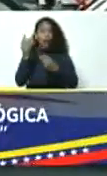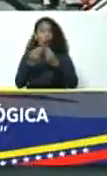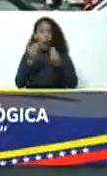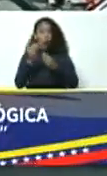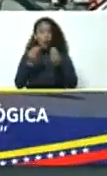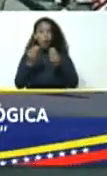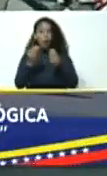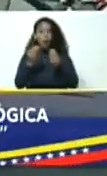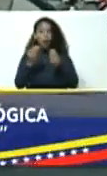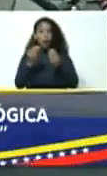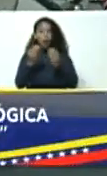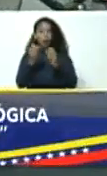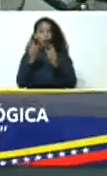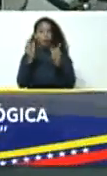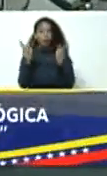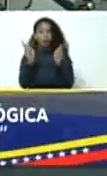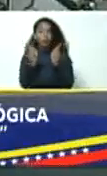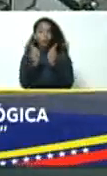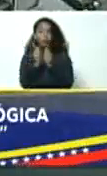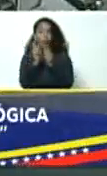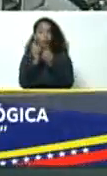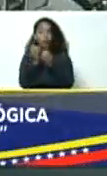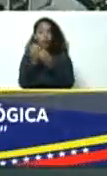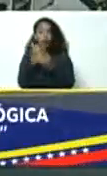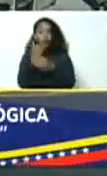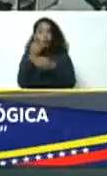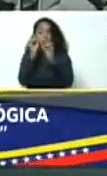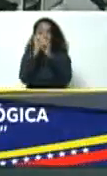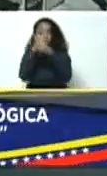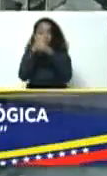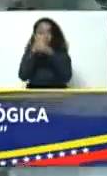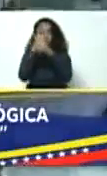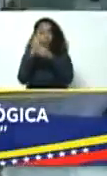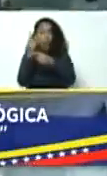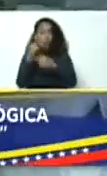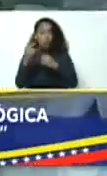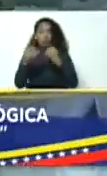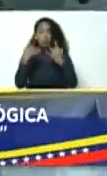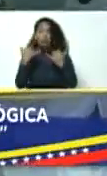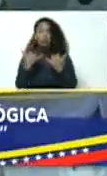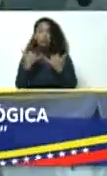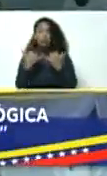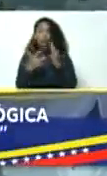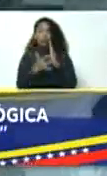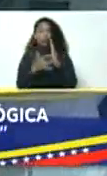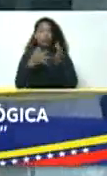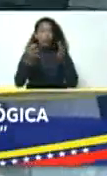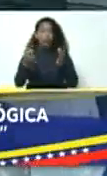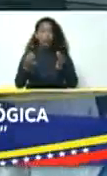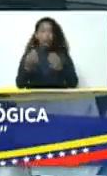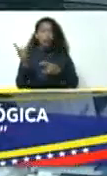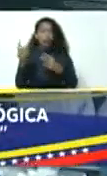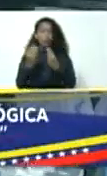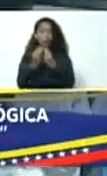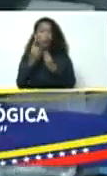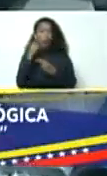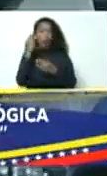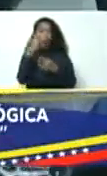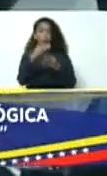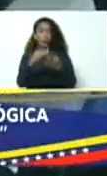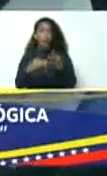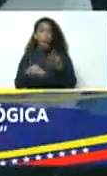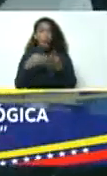los microtomos que son de alta generación y de primera punta. Y con todo ello acompañado lo que son los implementos,